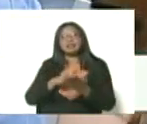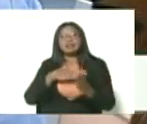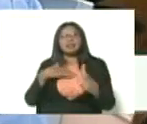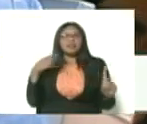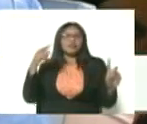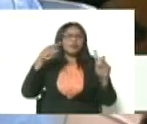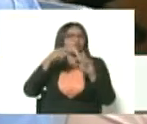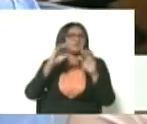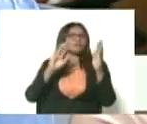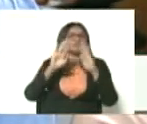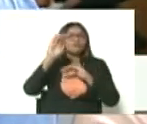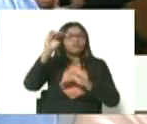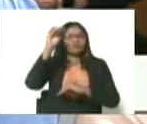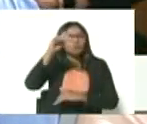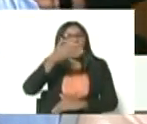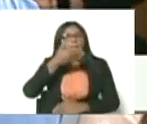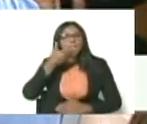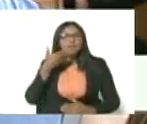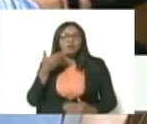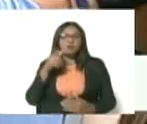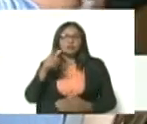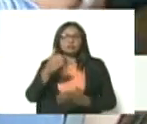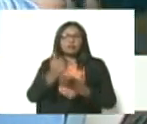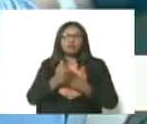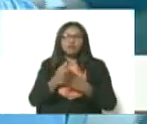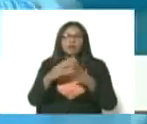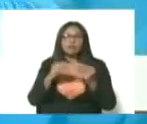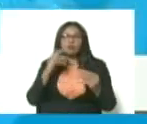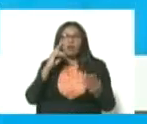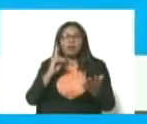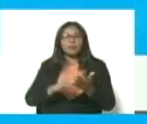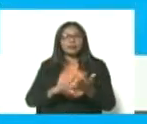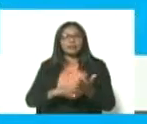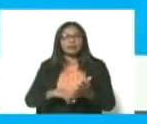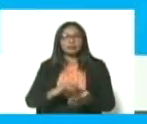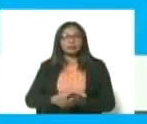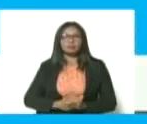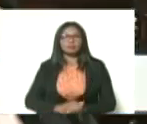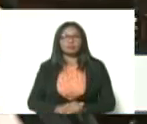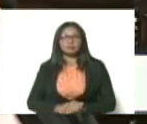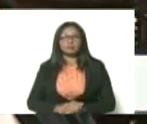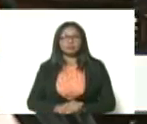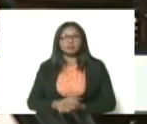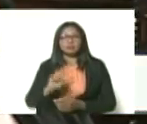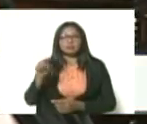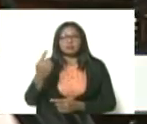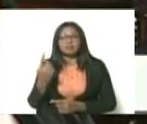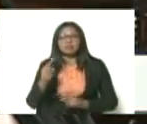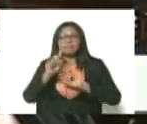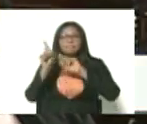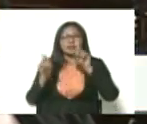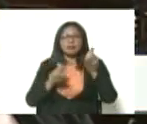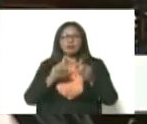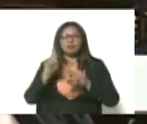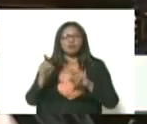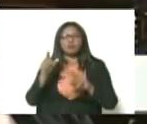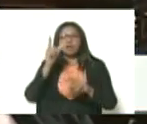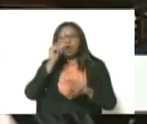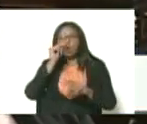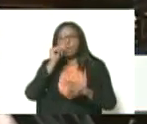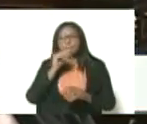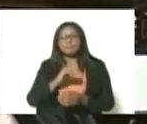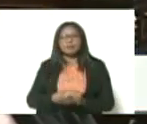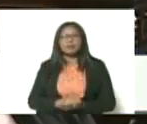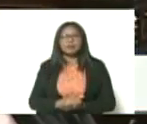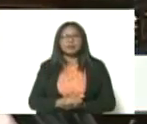estabilidad. A eso ayuda, ayuda a la verdad. La siguiente pregunta la realiza Scott Smith